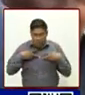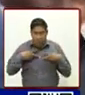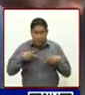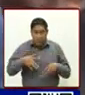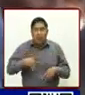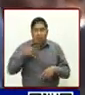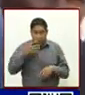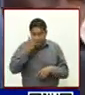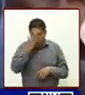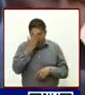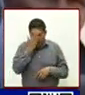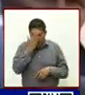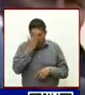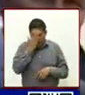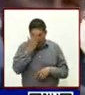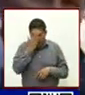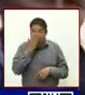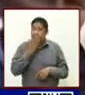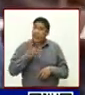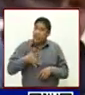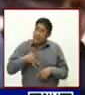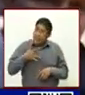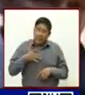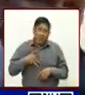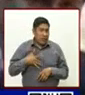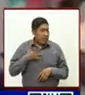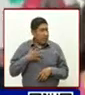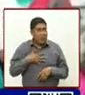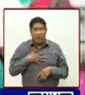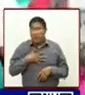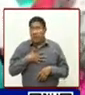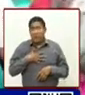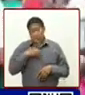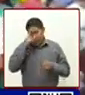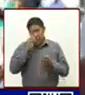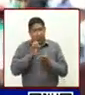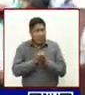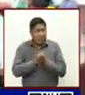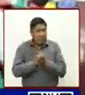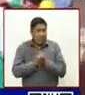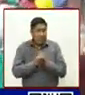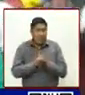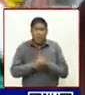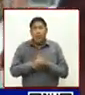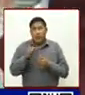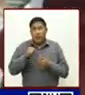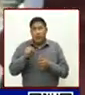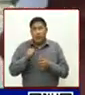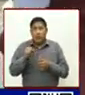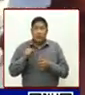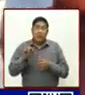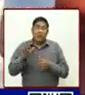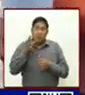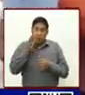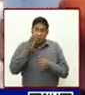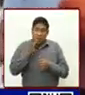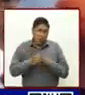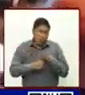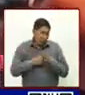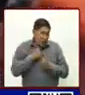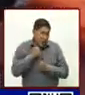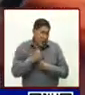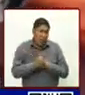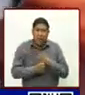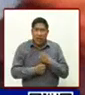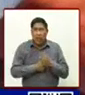No sé. Paralela. Era mi única hija, la madre de la doctora es un primo. Y